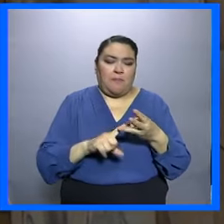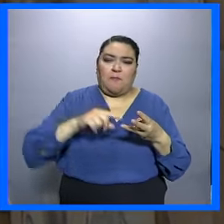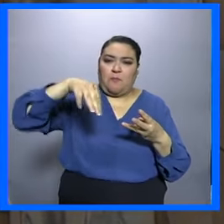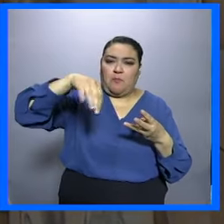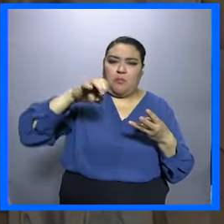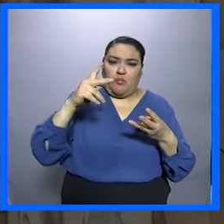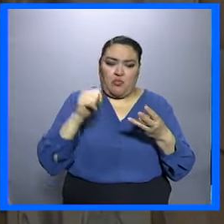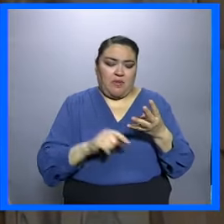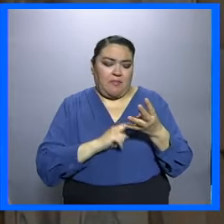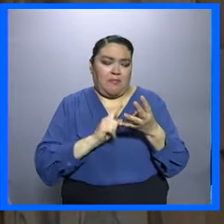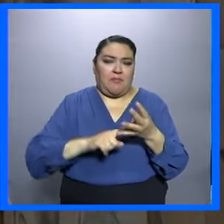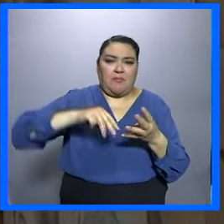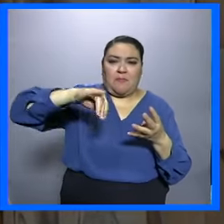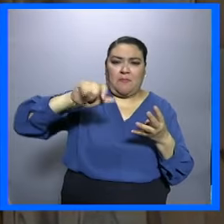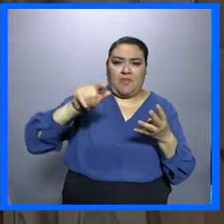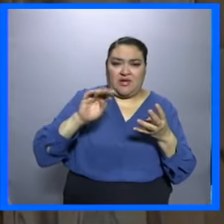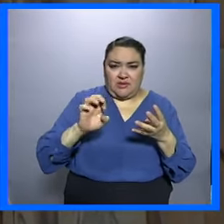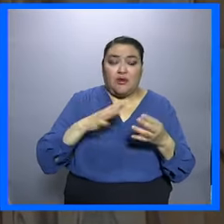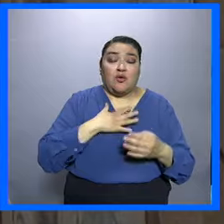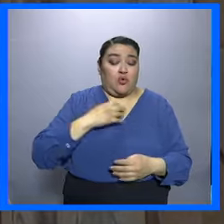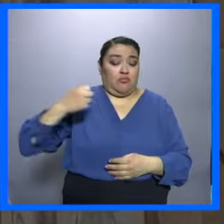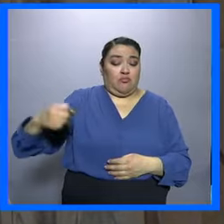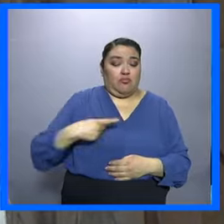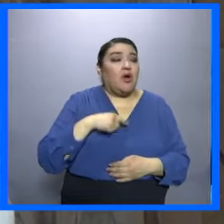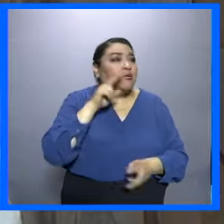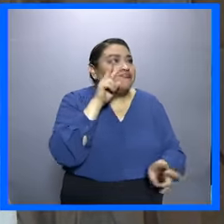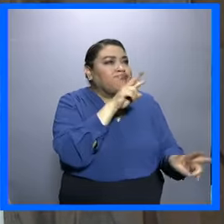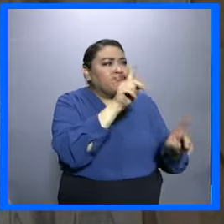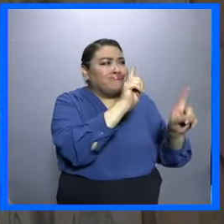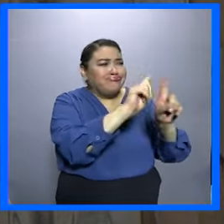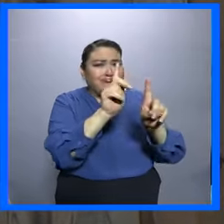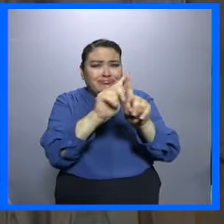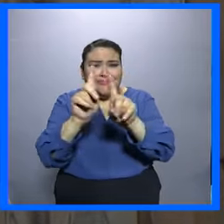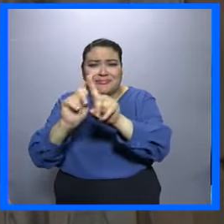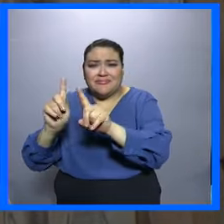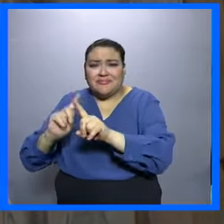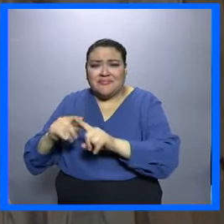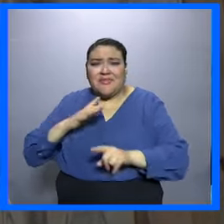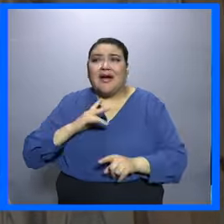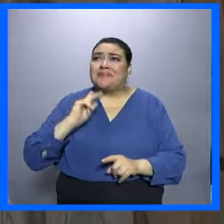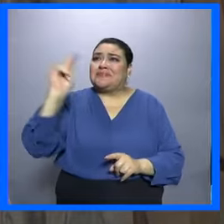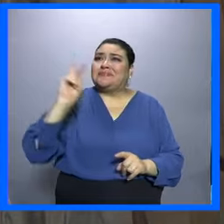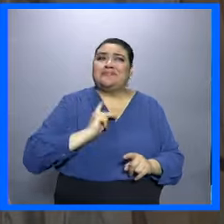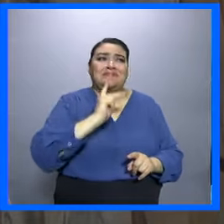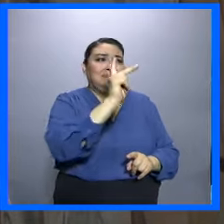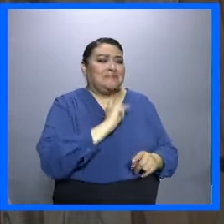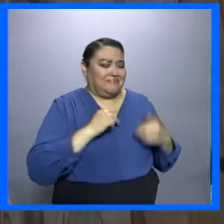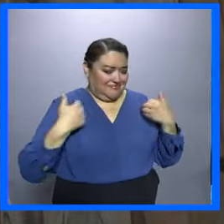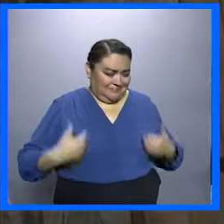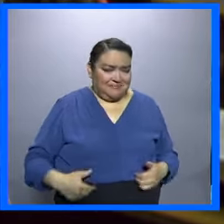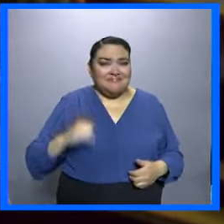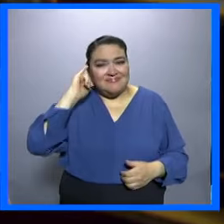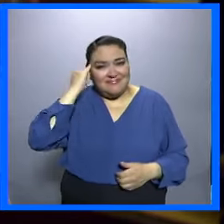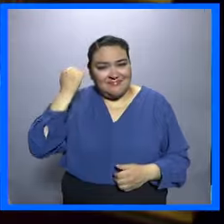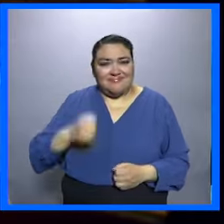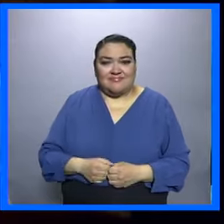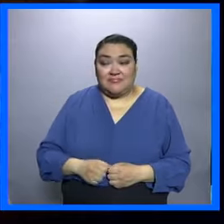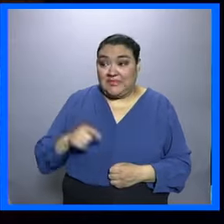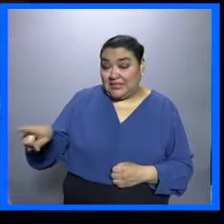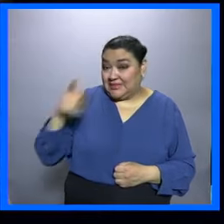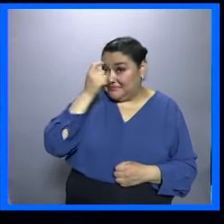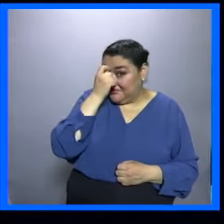un honor estar aquí y ver diferentes figuras, nuestra diferente que nos representa también como pueblos indígenas. Es una